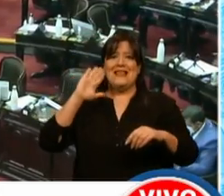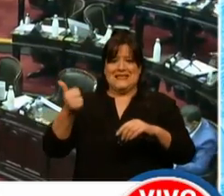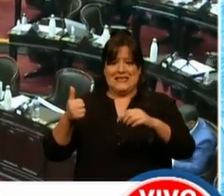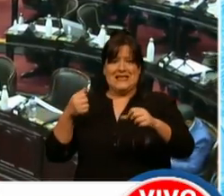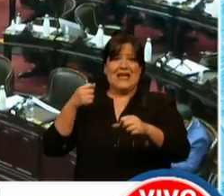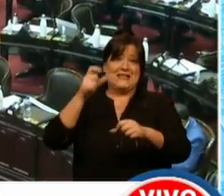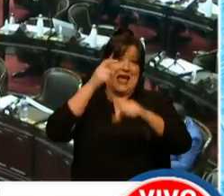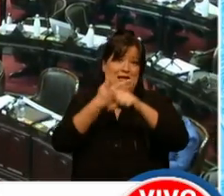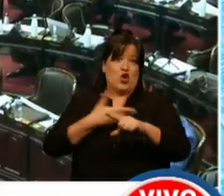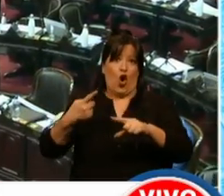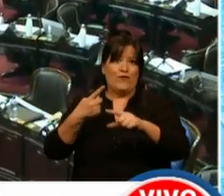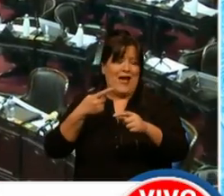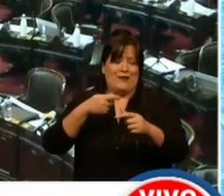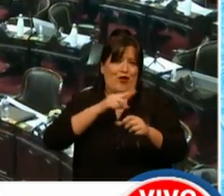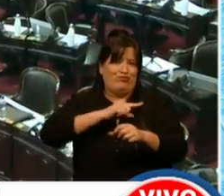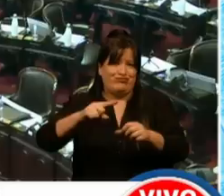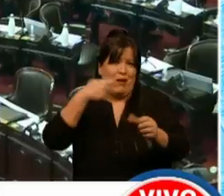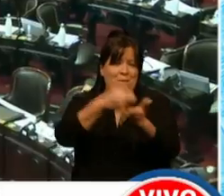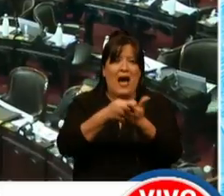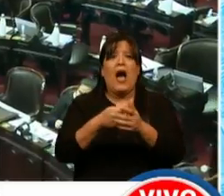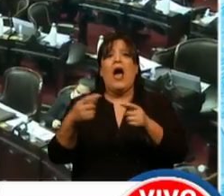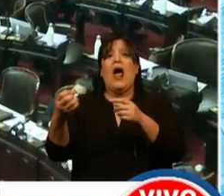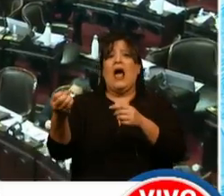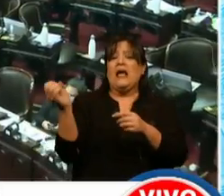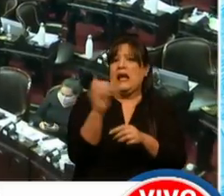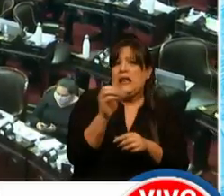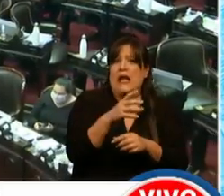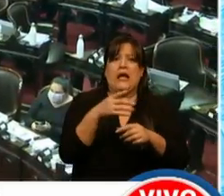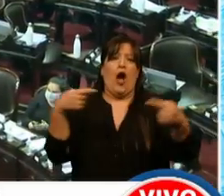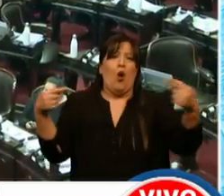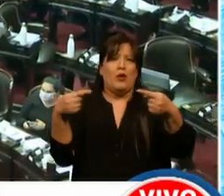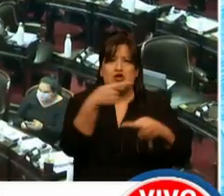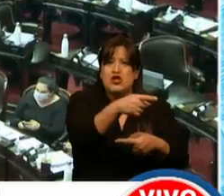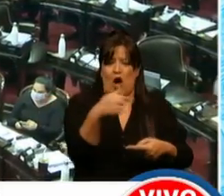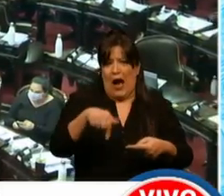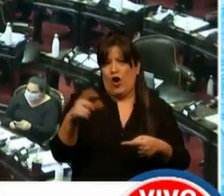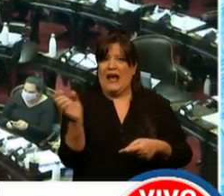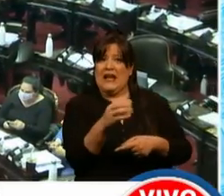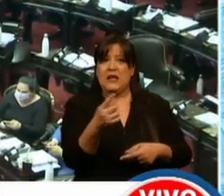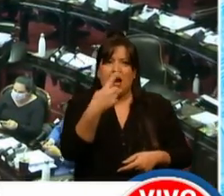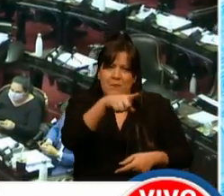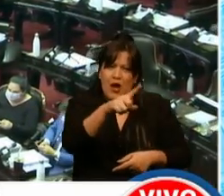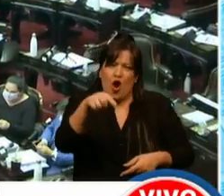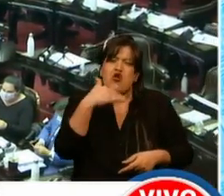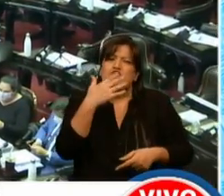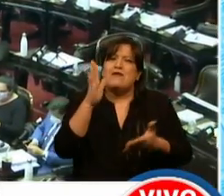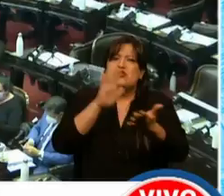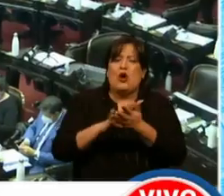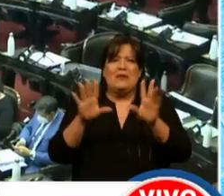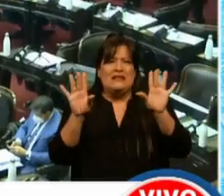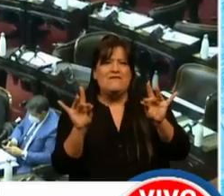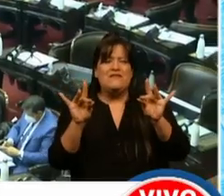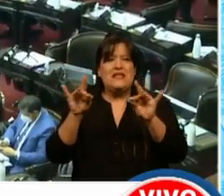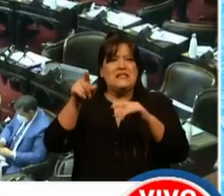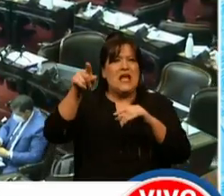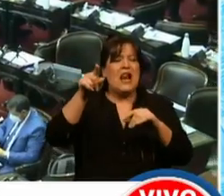anterior gobierno los que critican de la oposición a esta decisión no saben lo que es vivir arrinconado contra la cordillera